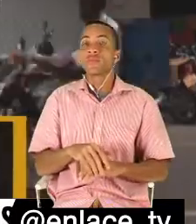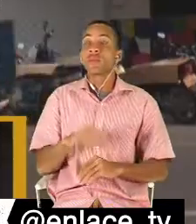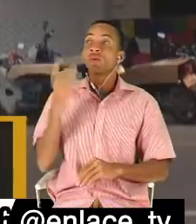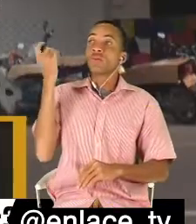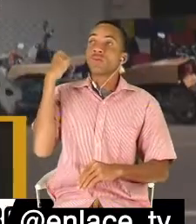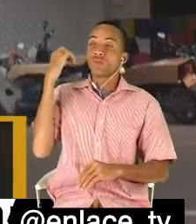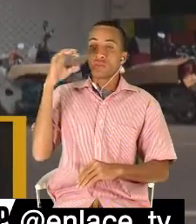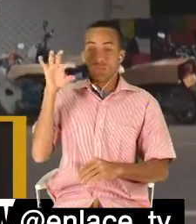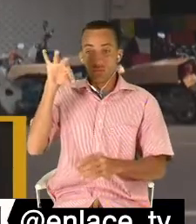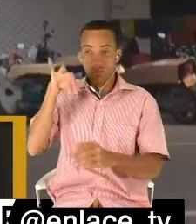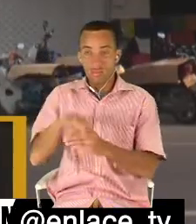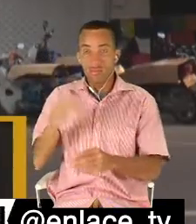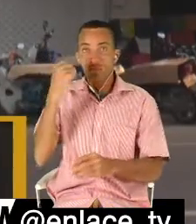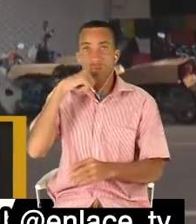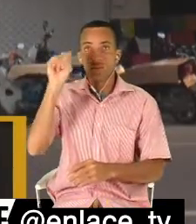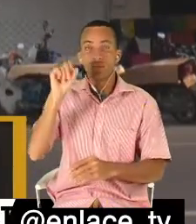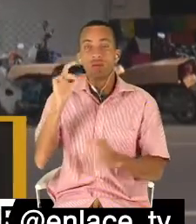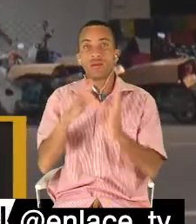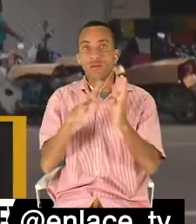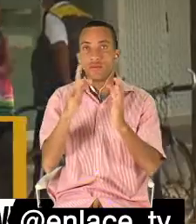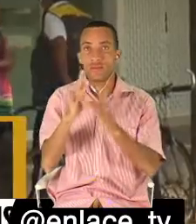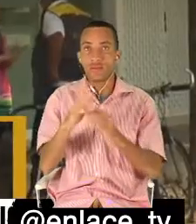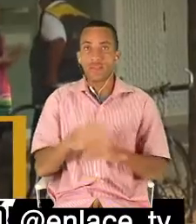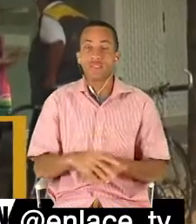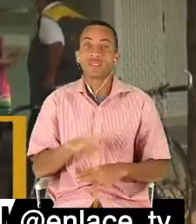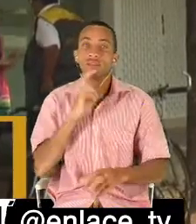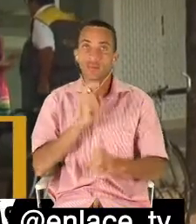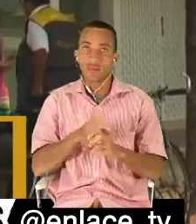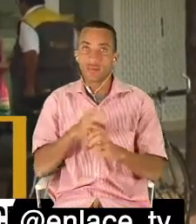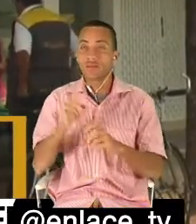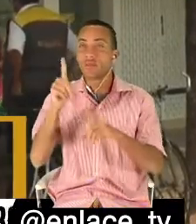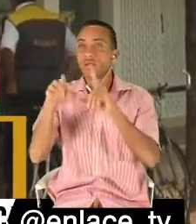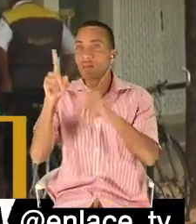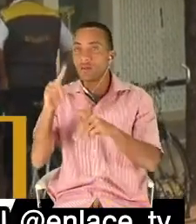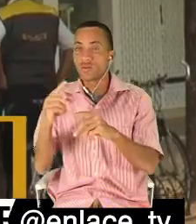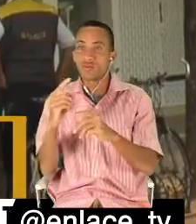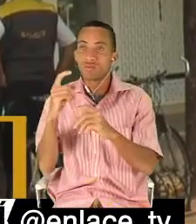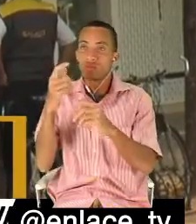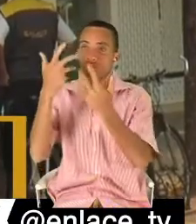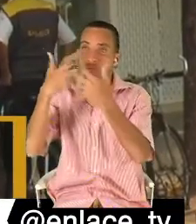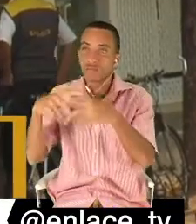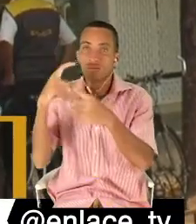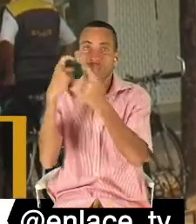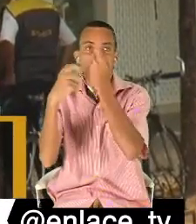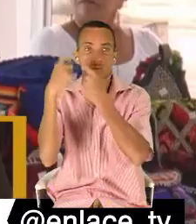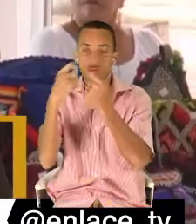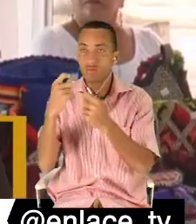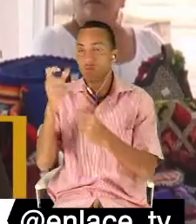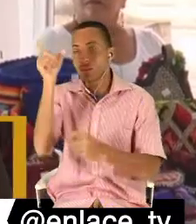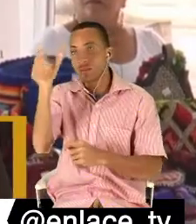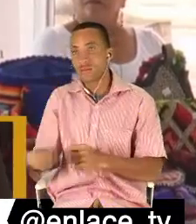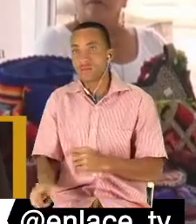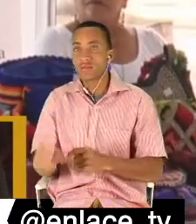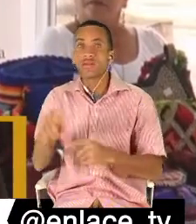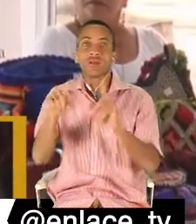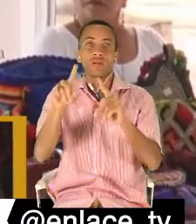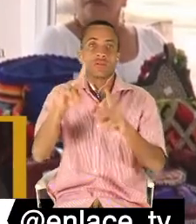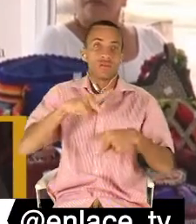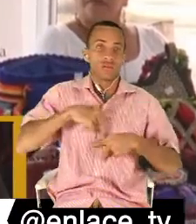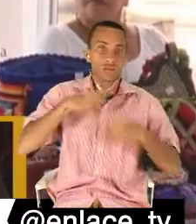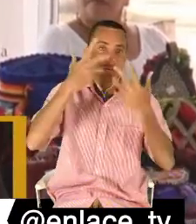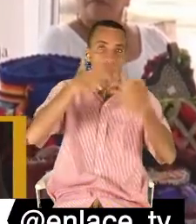año que está siendo complicado para los comerciantes o los empresarios, para la ciudad en general, y pues la Junta ha sido muy juiciosa,